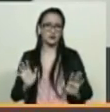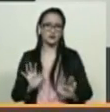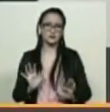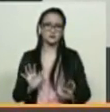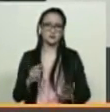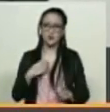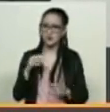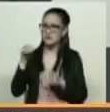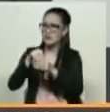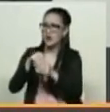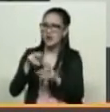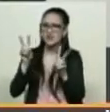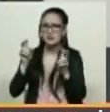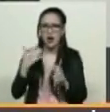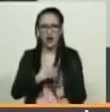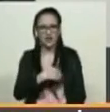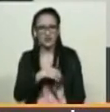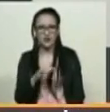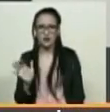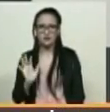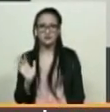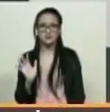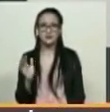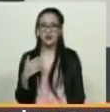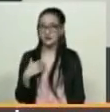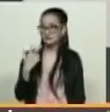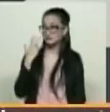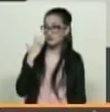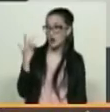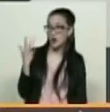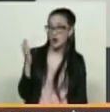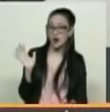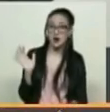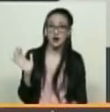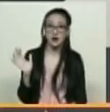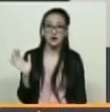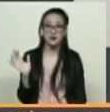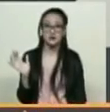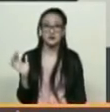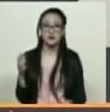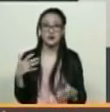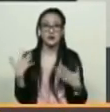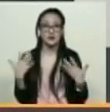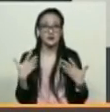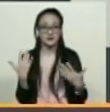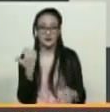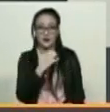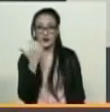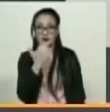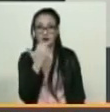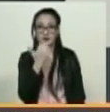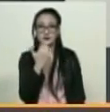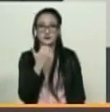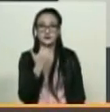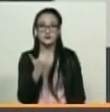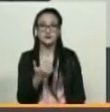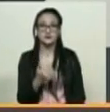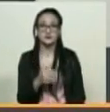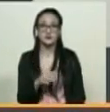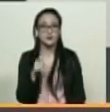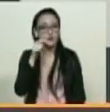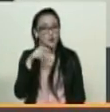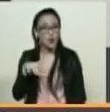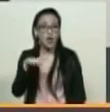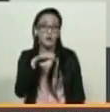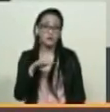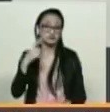asuntos de Argentina. Nos divierte un cántico que es famoso y que es popular ahorita en Argentina. Es divertido. Pero así estará ese pueblo. Pero